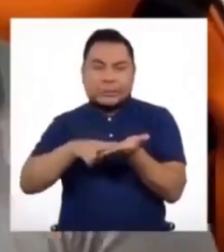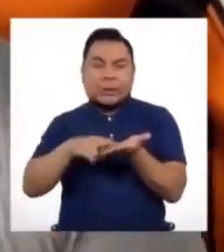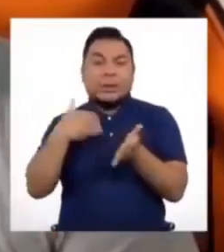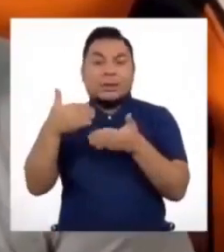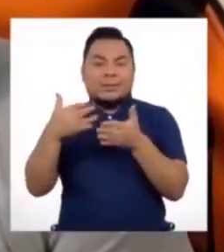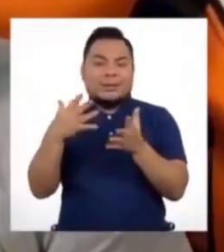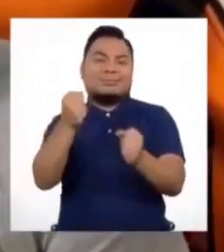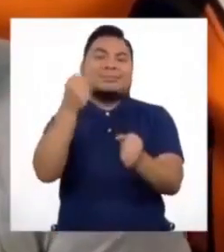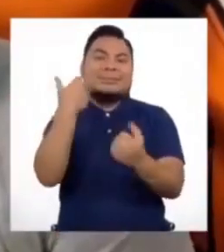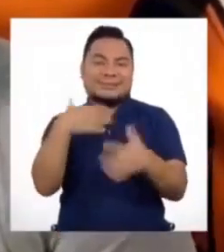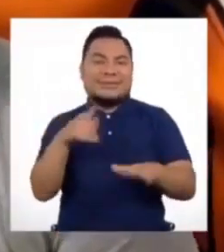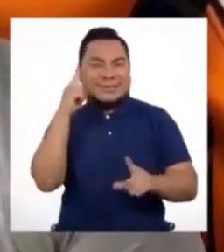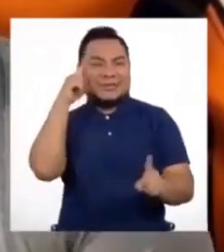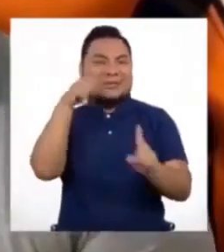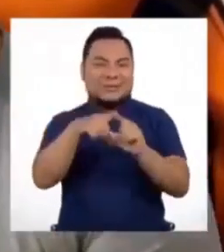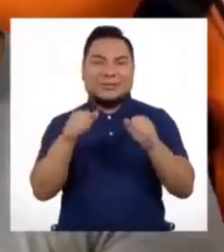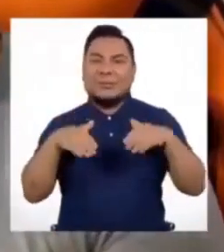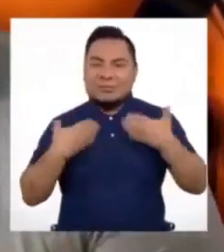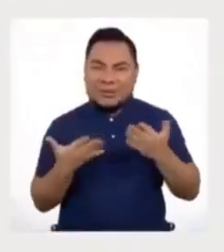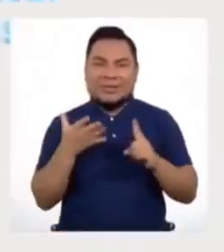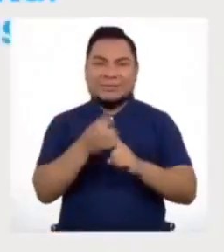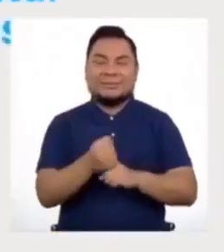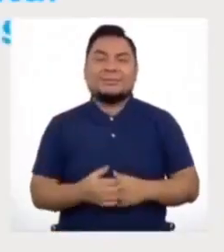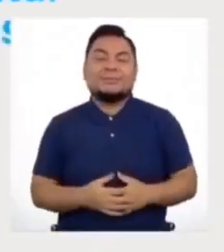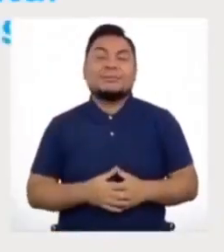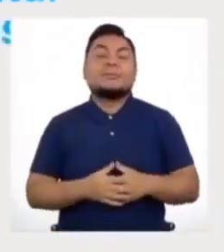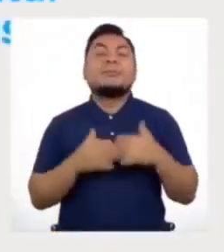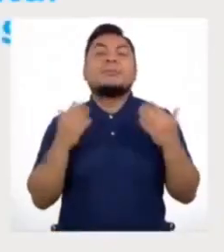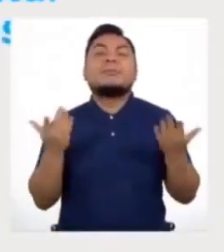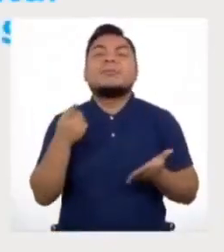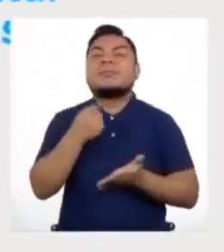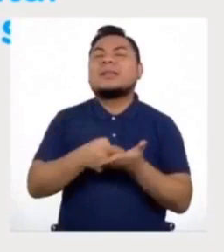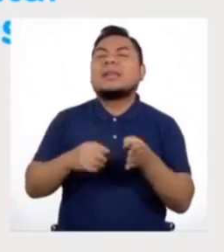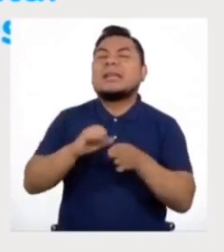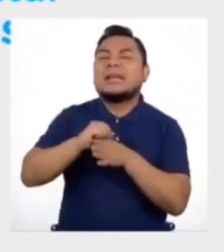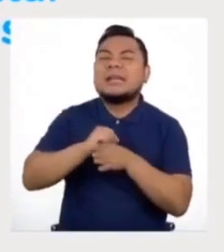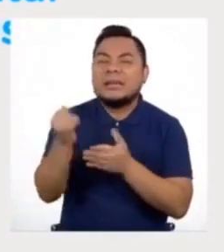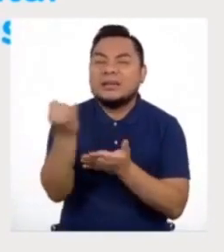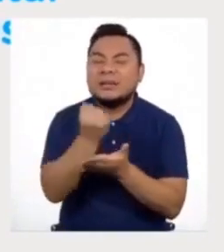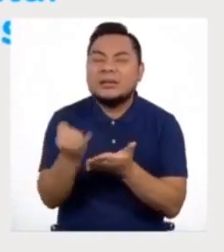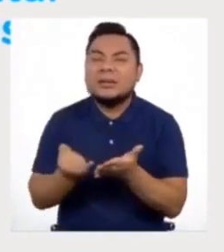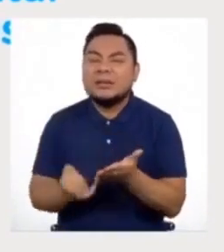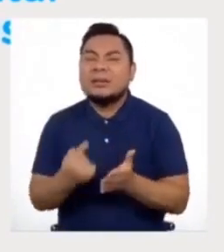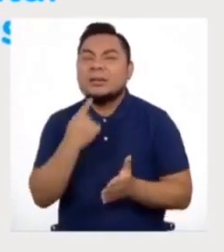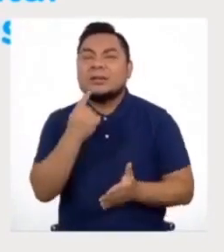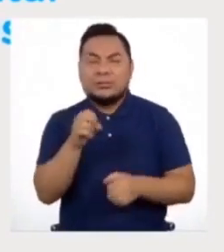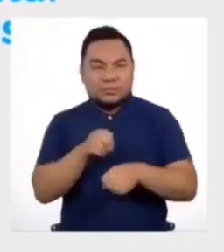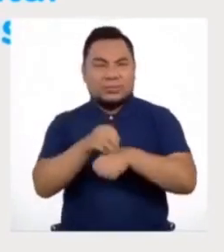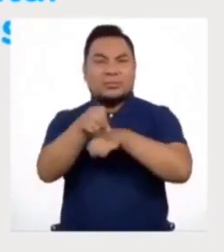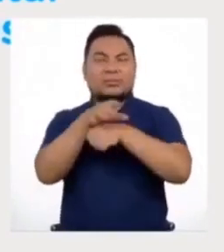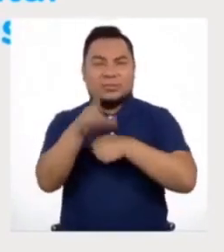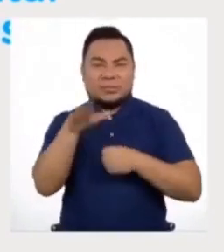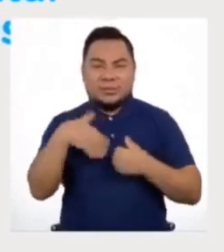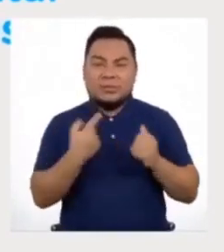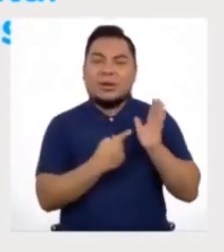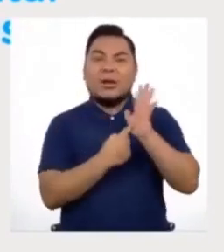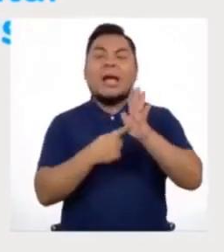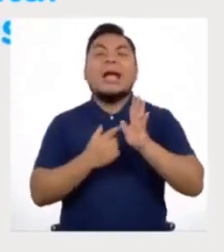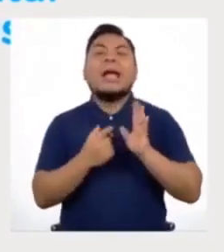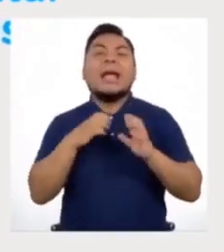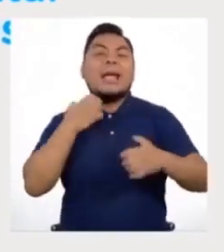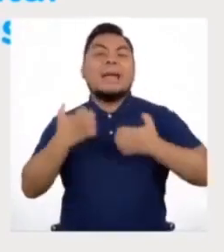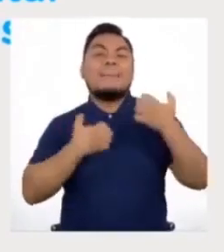siempre llegamos al objetivo que queremos lograr. ¿Qué ejercicio de dibujo nos recomiendas para representar la expresión de